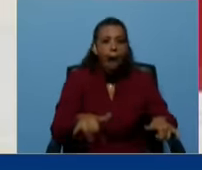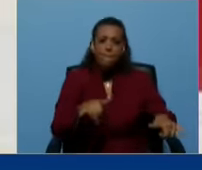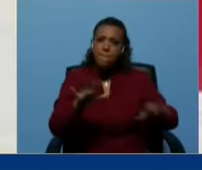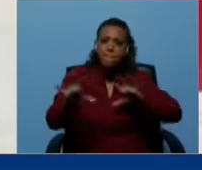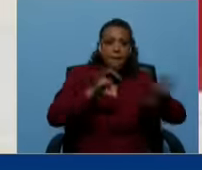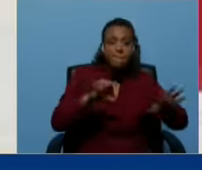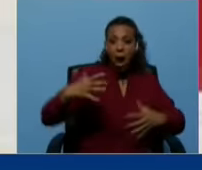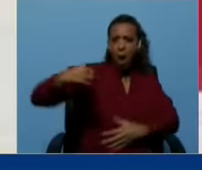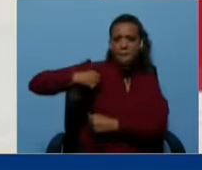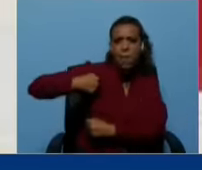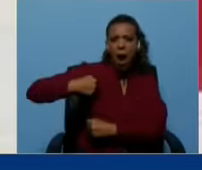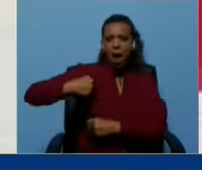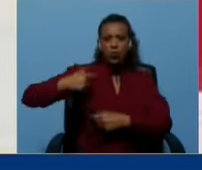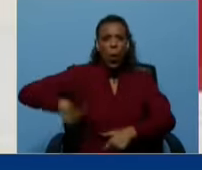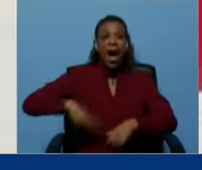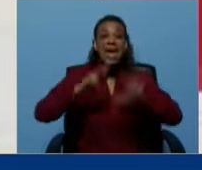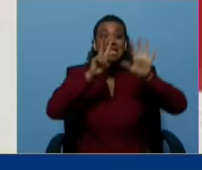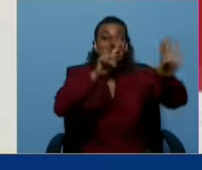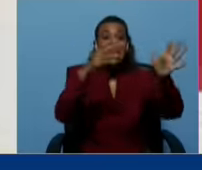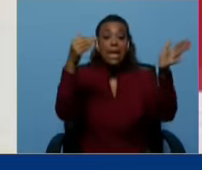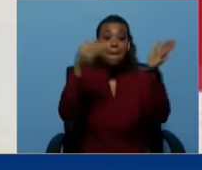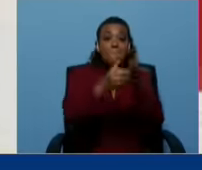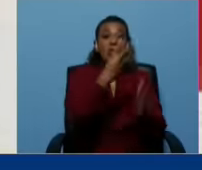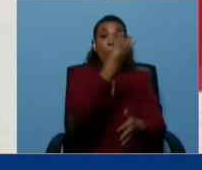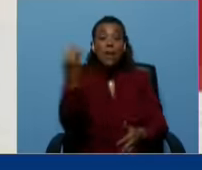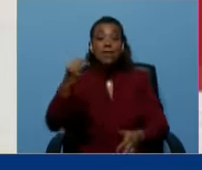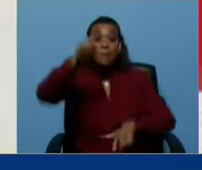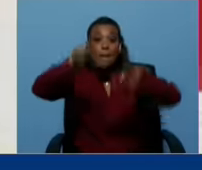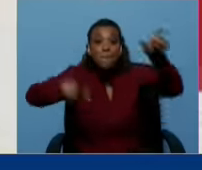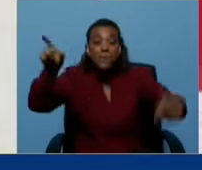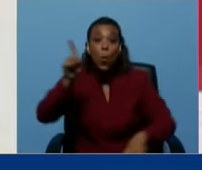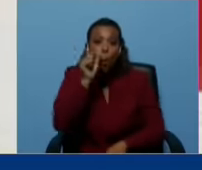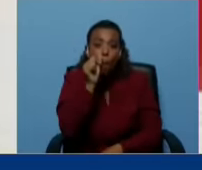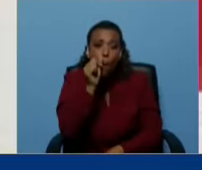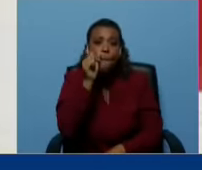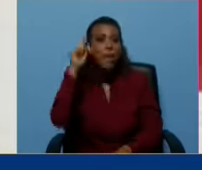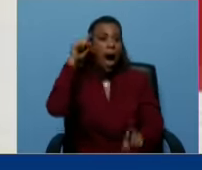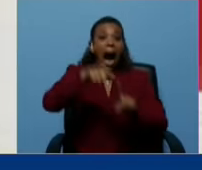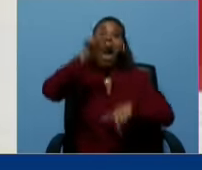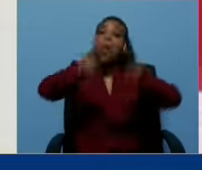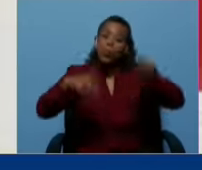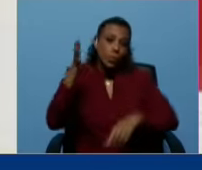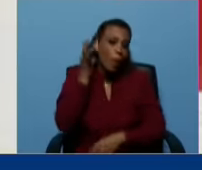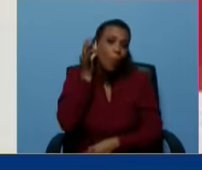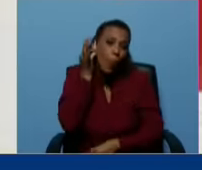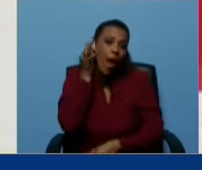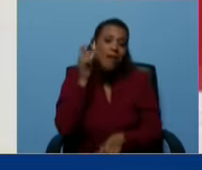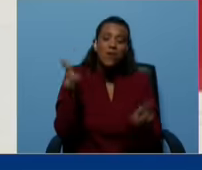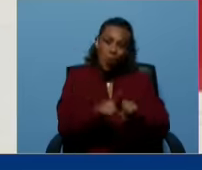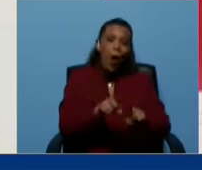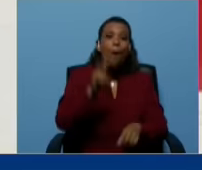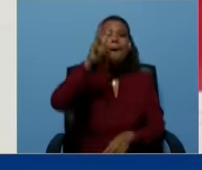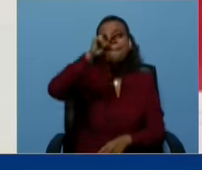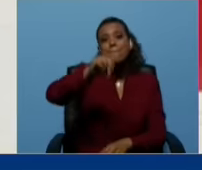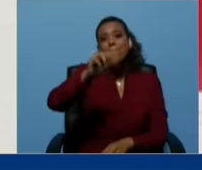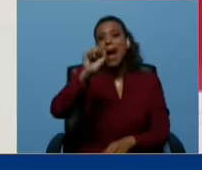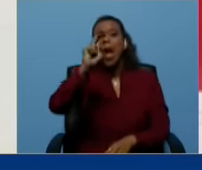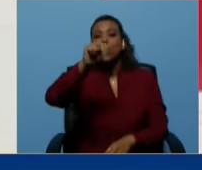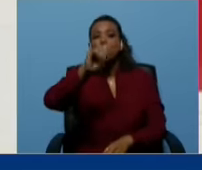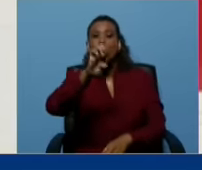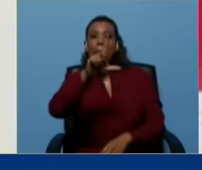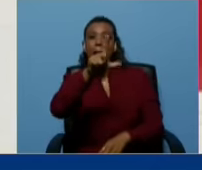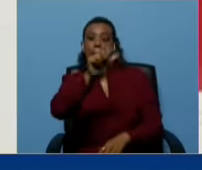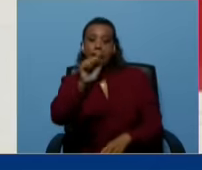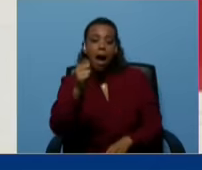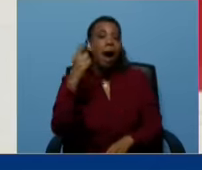un ejército de 7.900 hombres, con algunas mujeres como Manuela Sáenz.